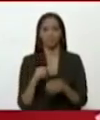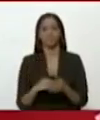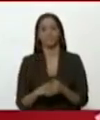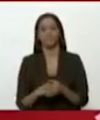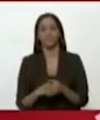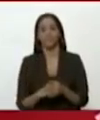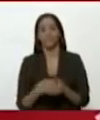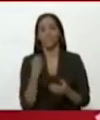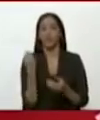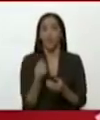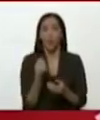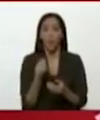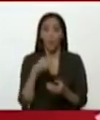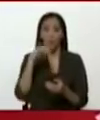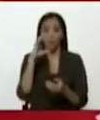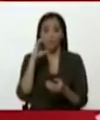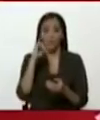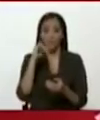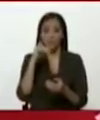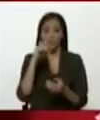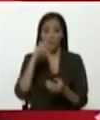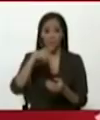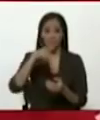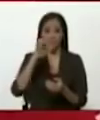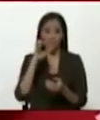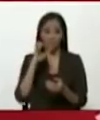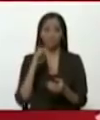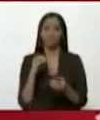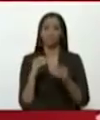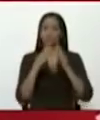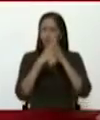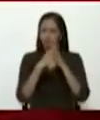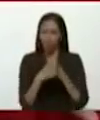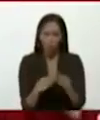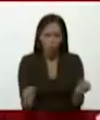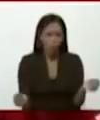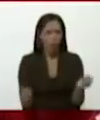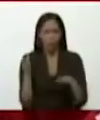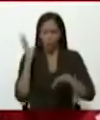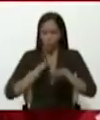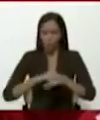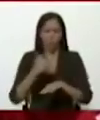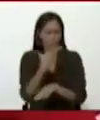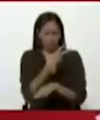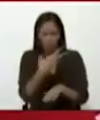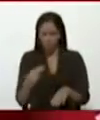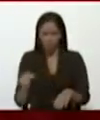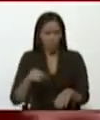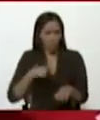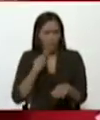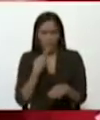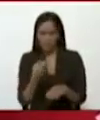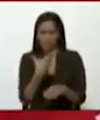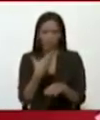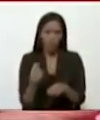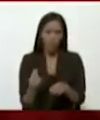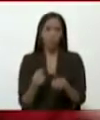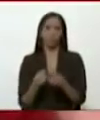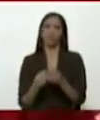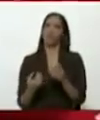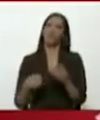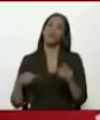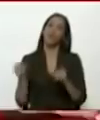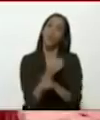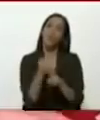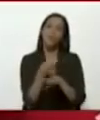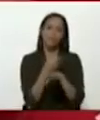De cómo el 6CPC, no voy a decir que todo el 6CPC está comprometido en una operación de golpe de Estado.